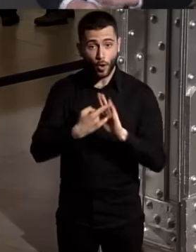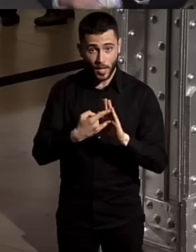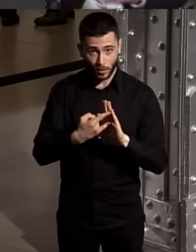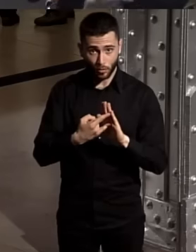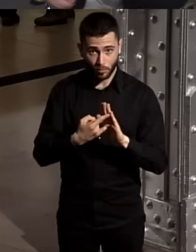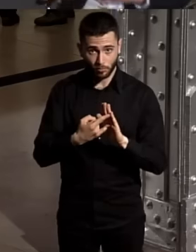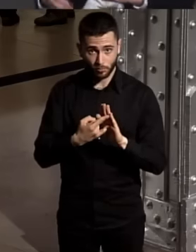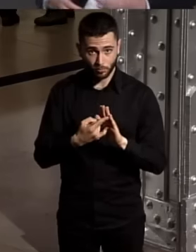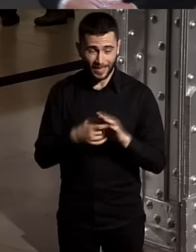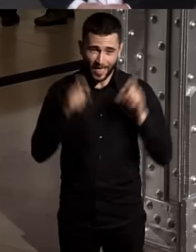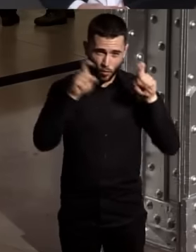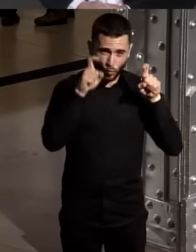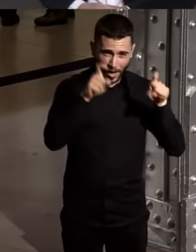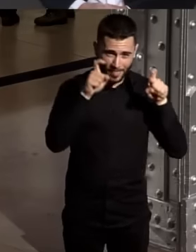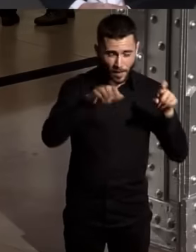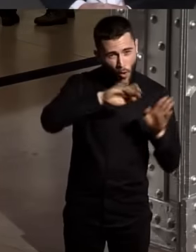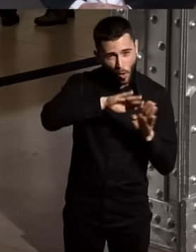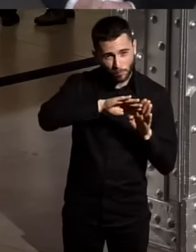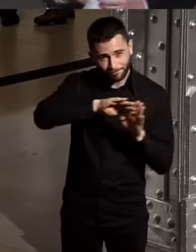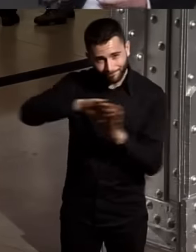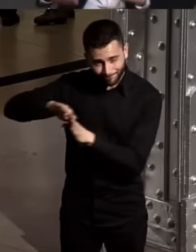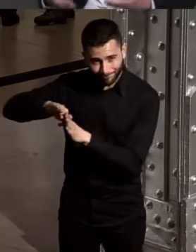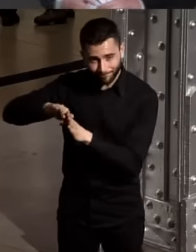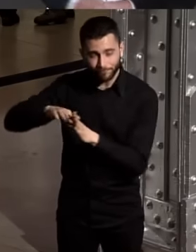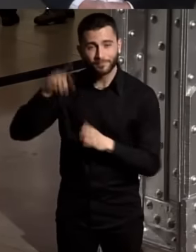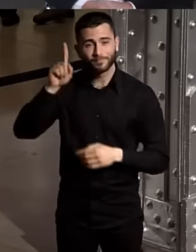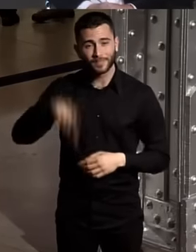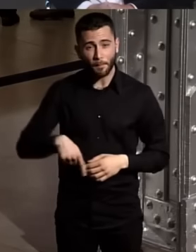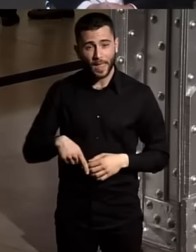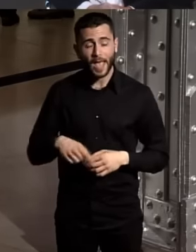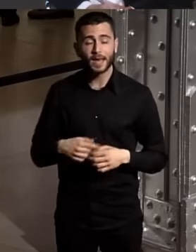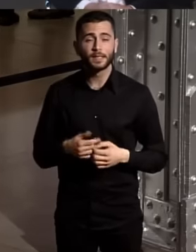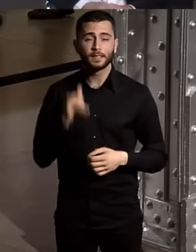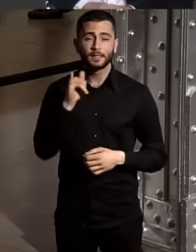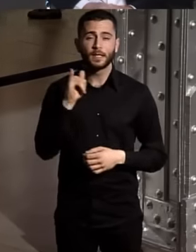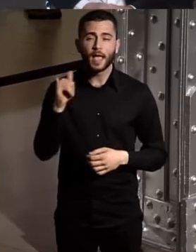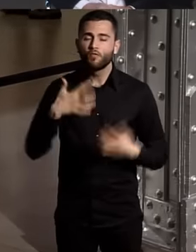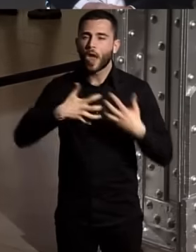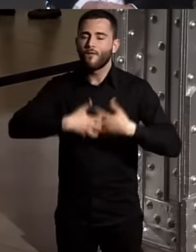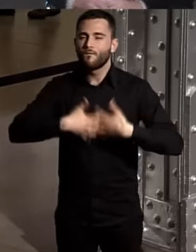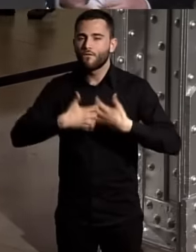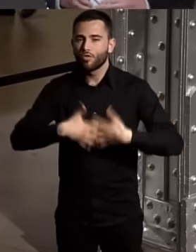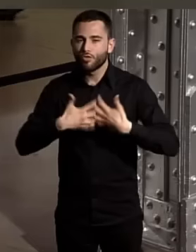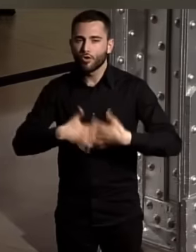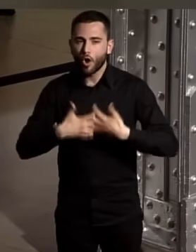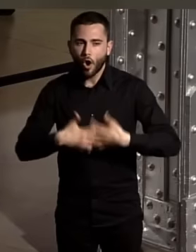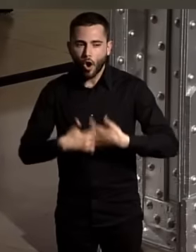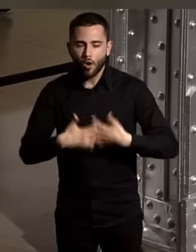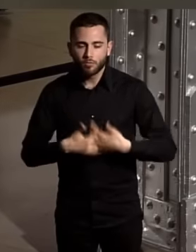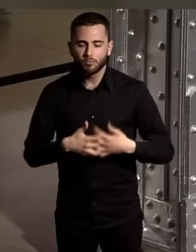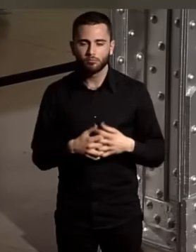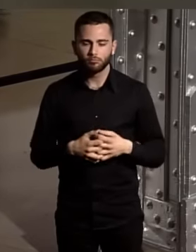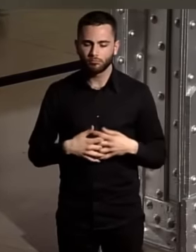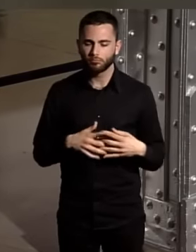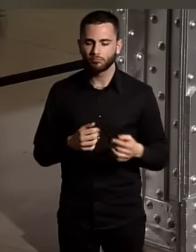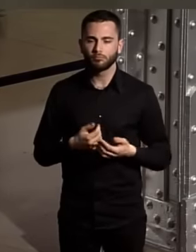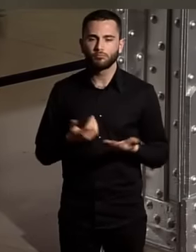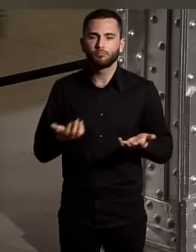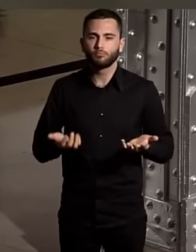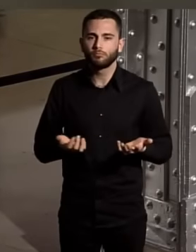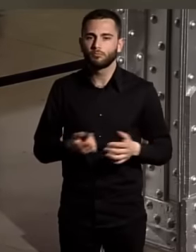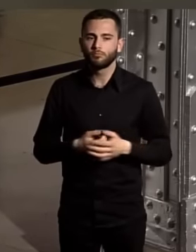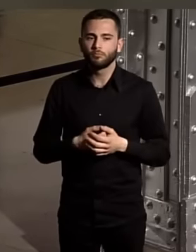de una función educativa o didáctica tiene también un eh una función conservacionista y se trata